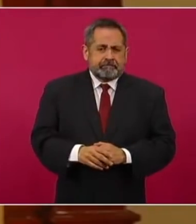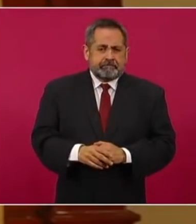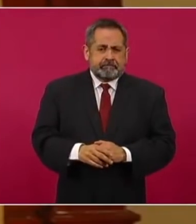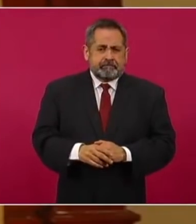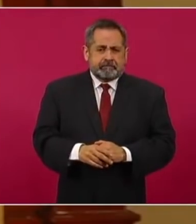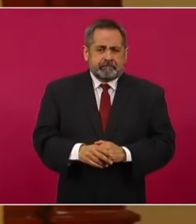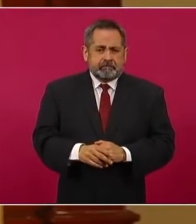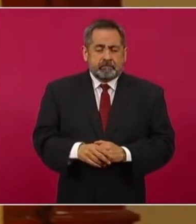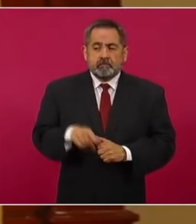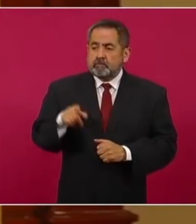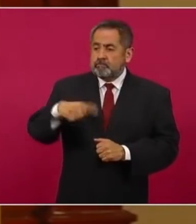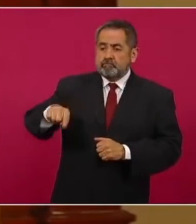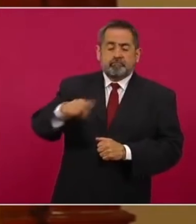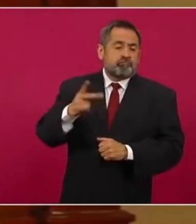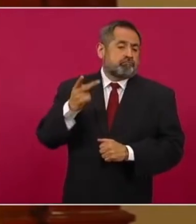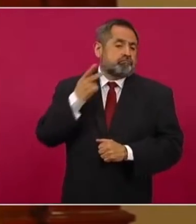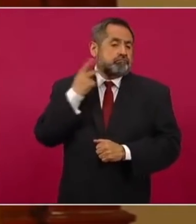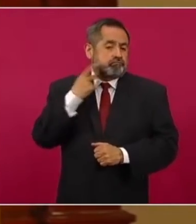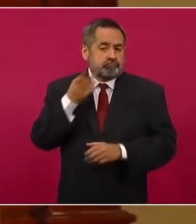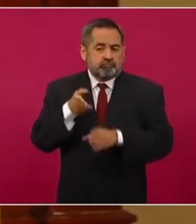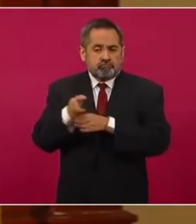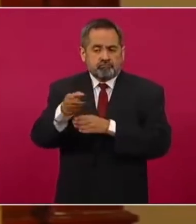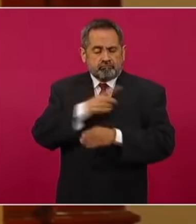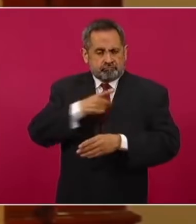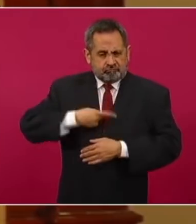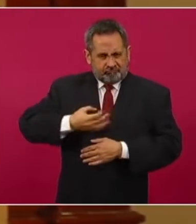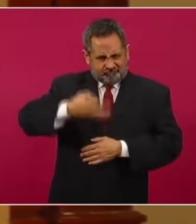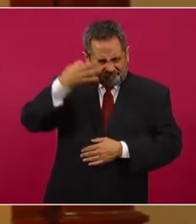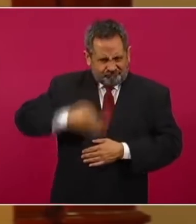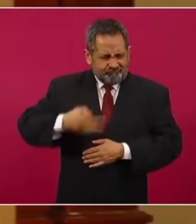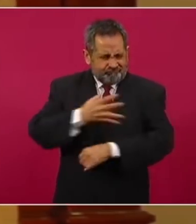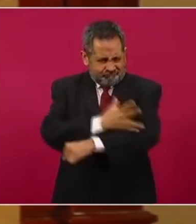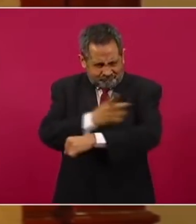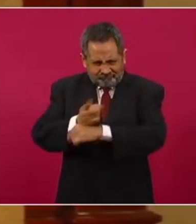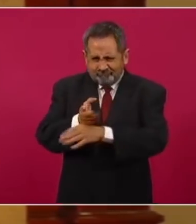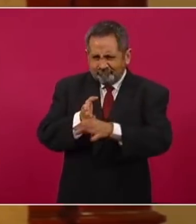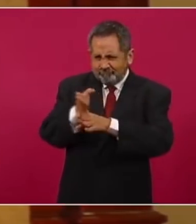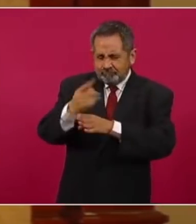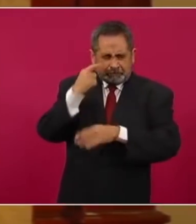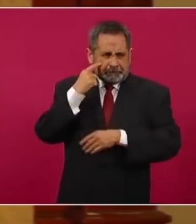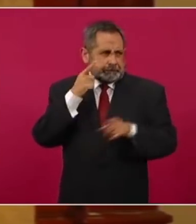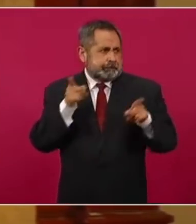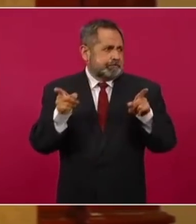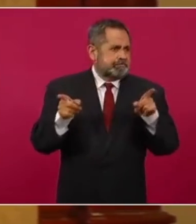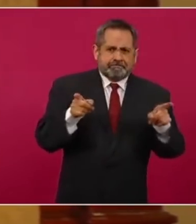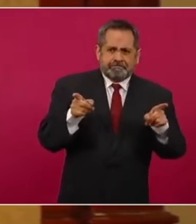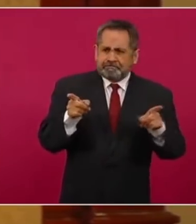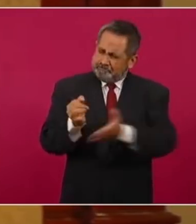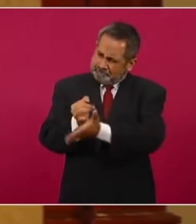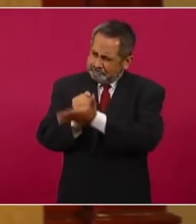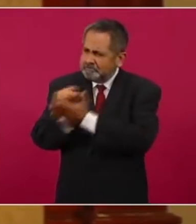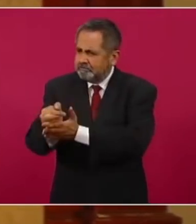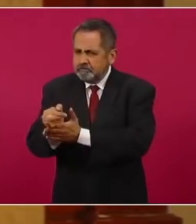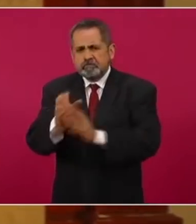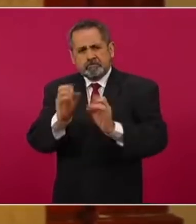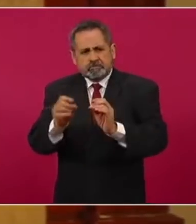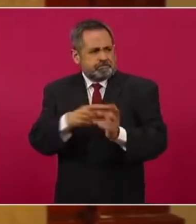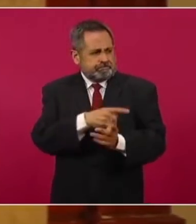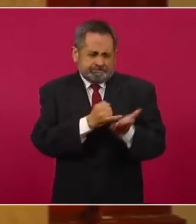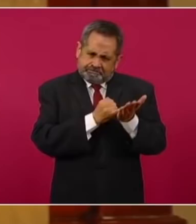El noble oficio de la política exige autenticidad y definiciones.